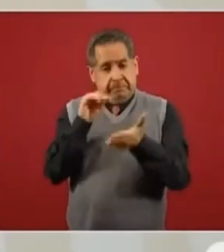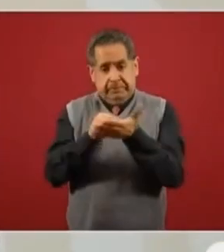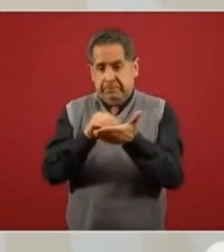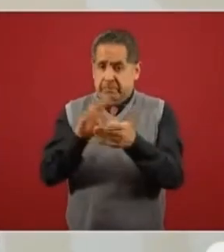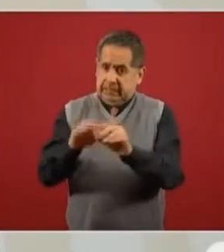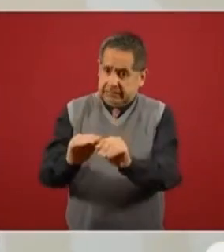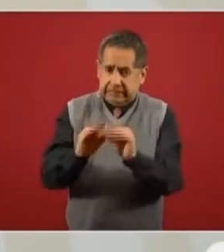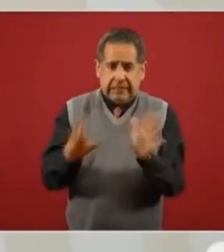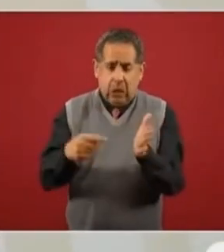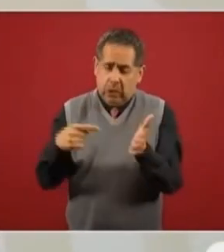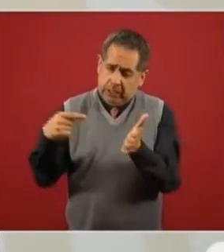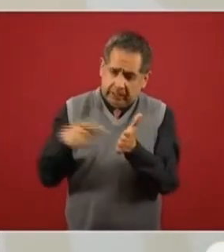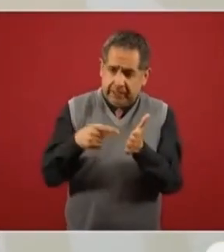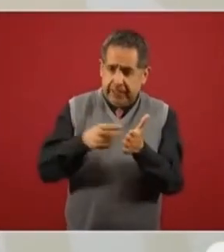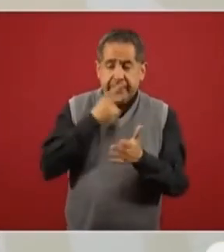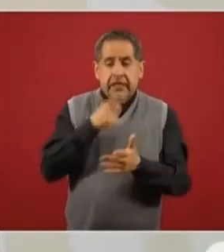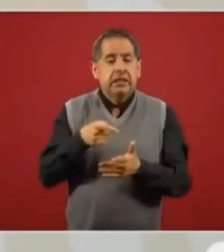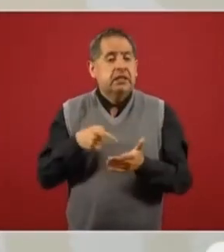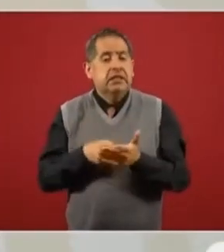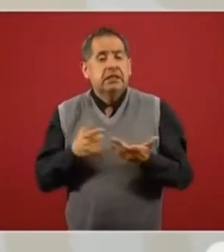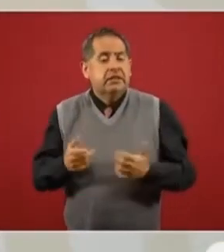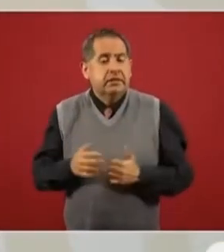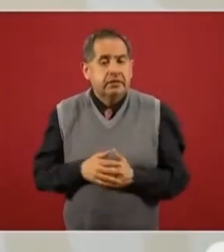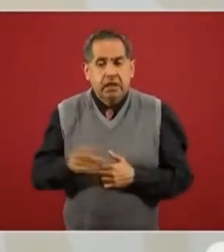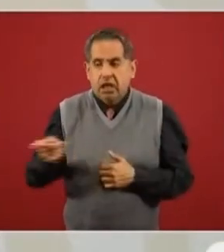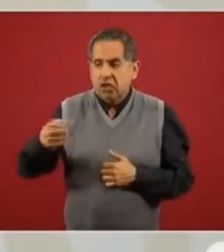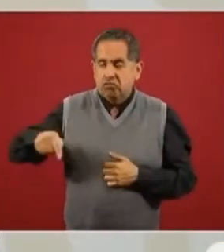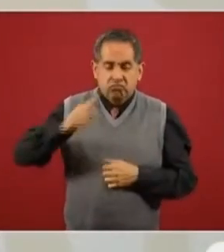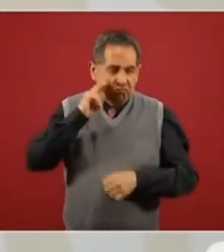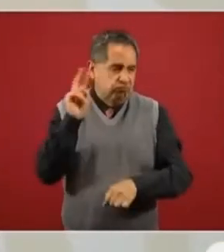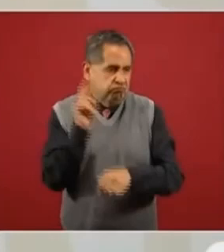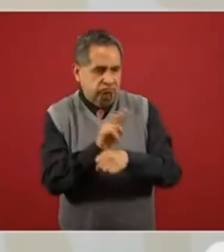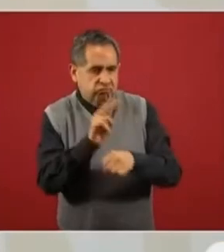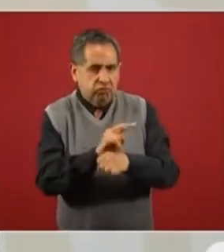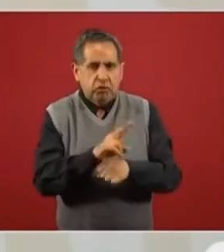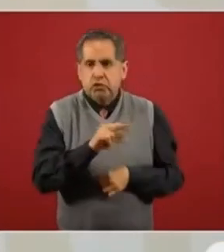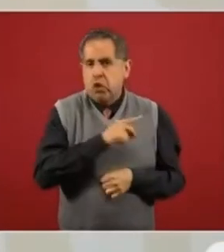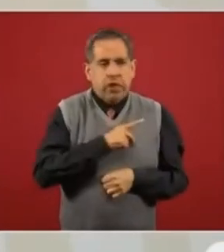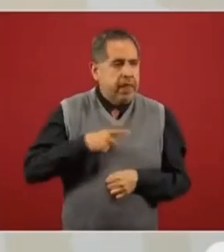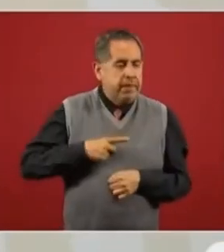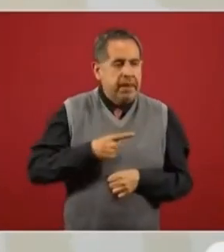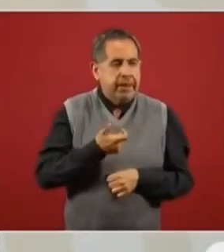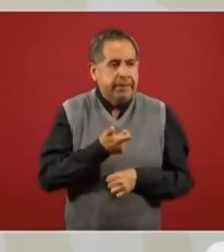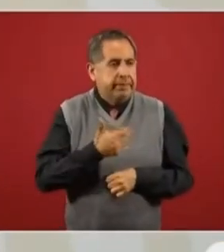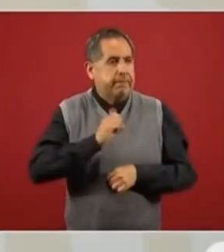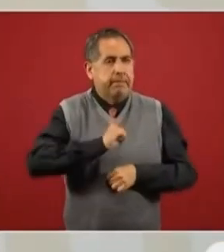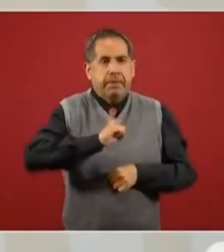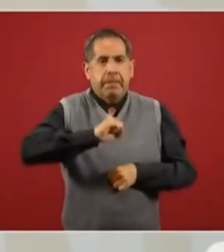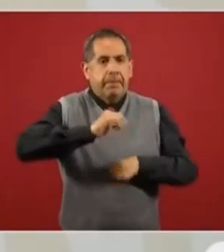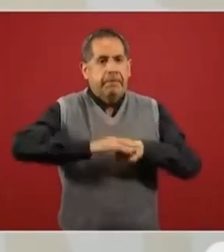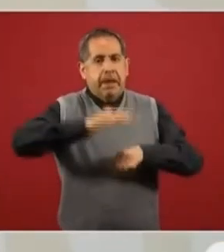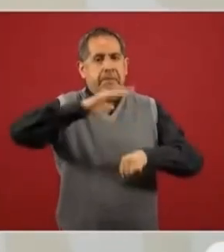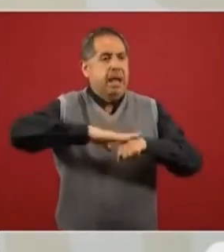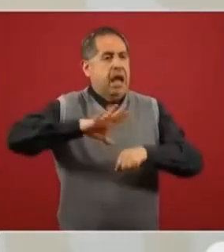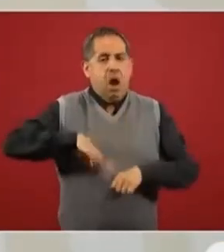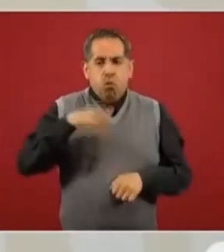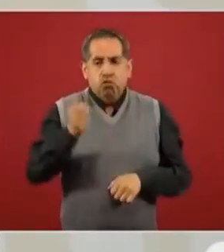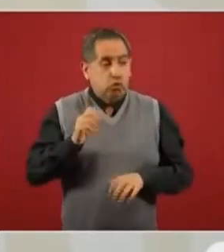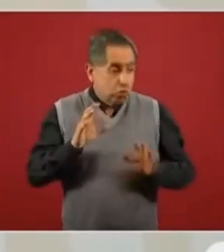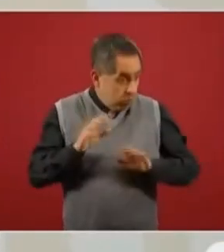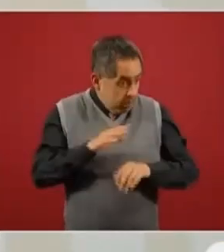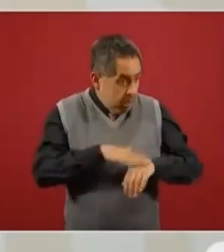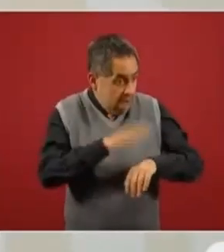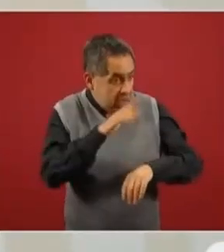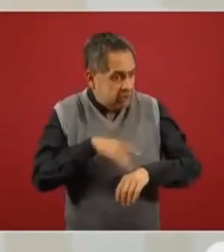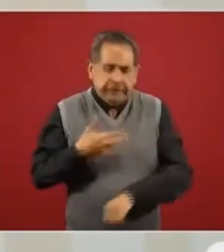específica que establece que se vigilará que no exista abuso en los precios y se harán las gestiones